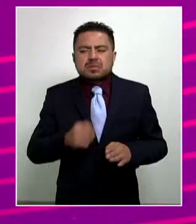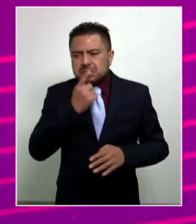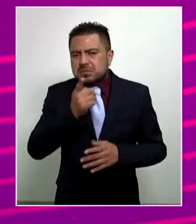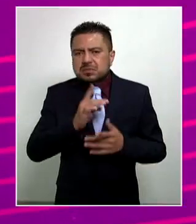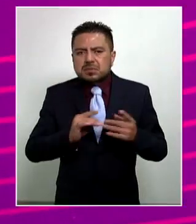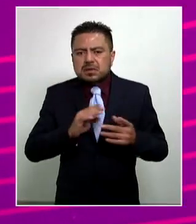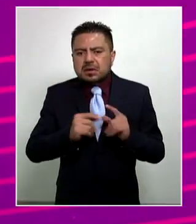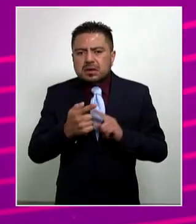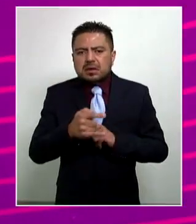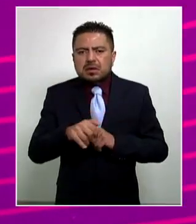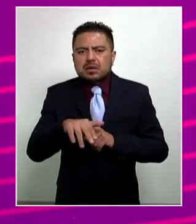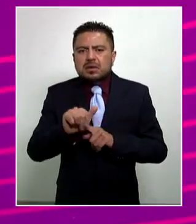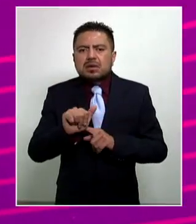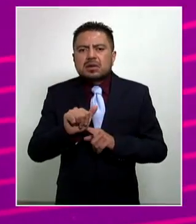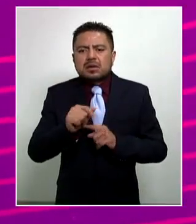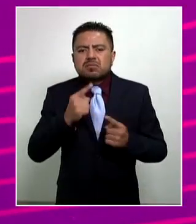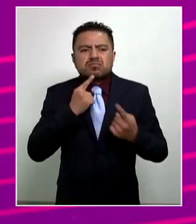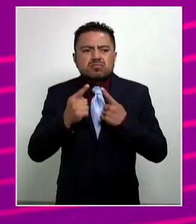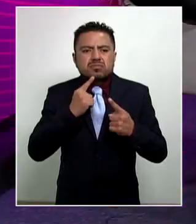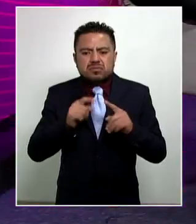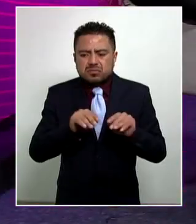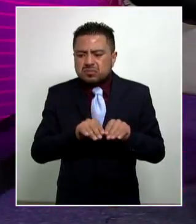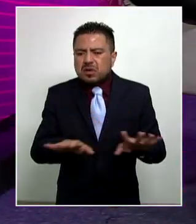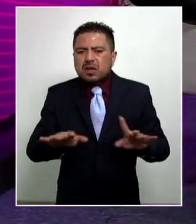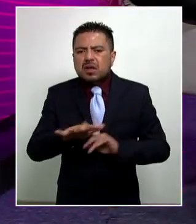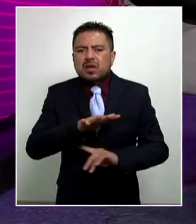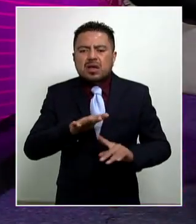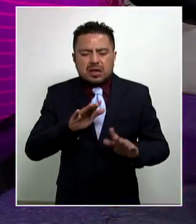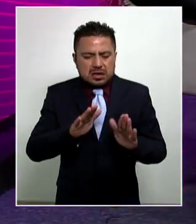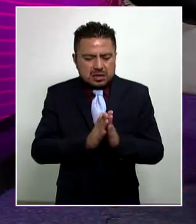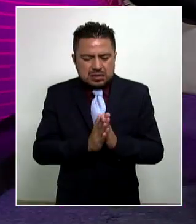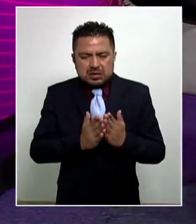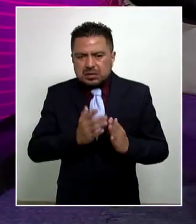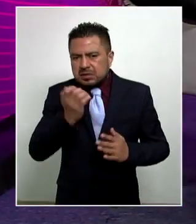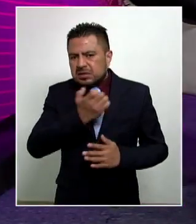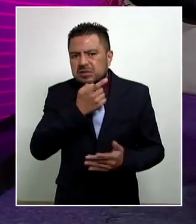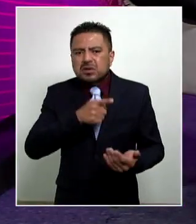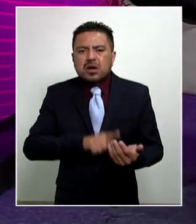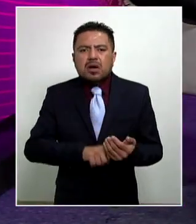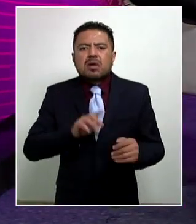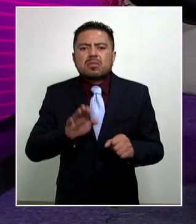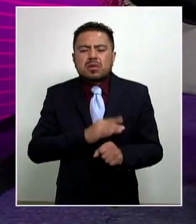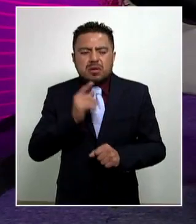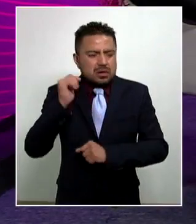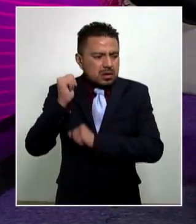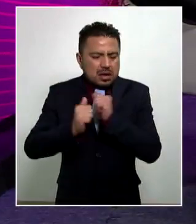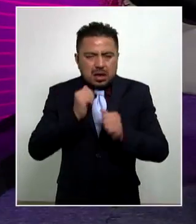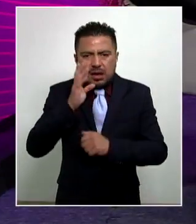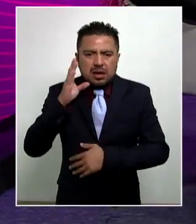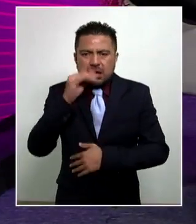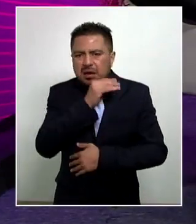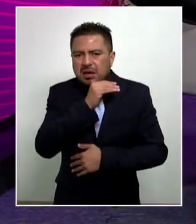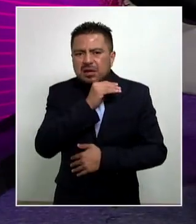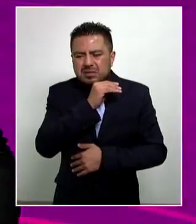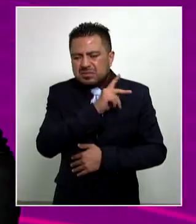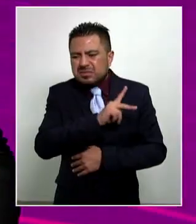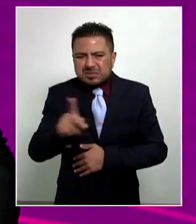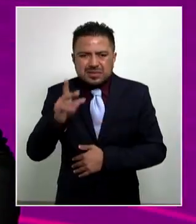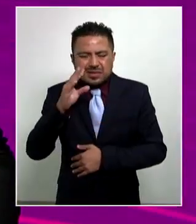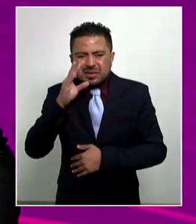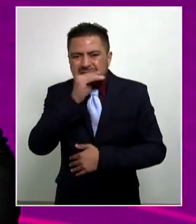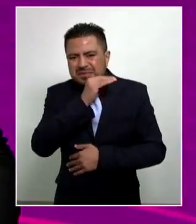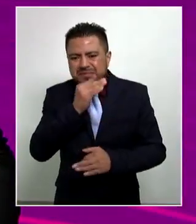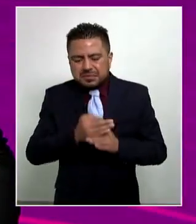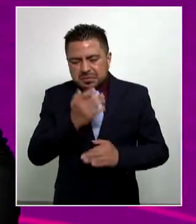decía Gina, ¿no? En el discurso de los textos escolares. ¿Por qué las personas afrodescendientes o negras, como se